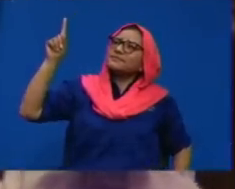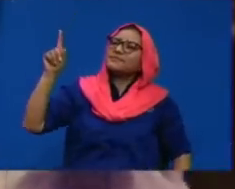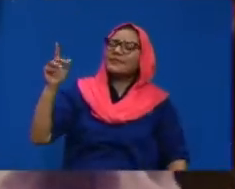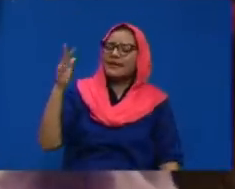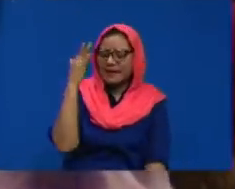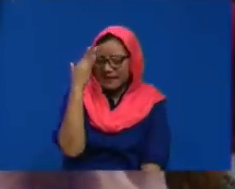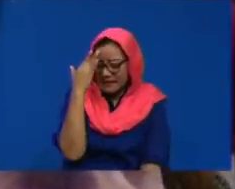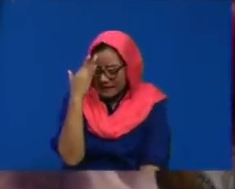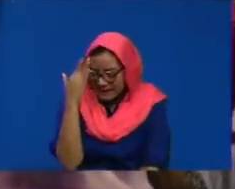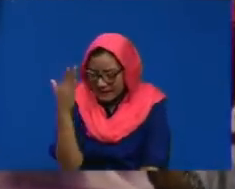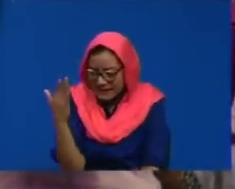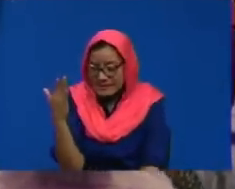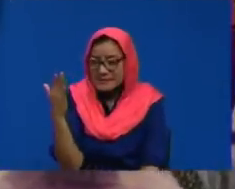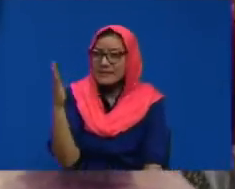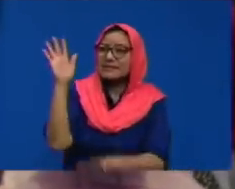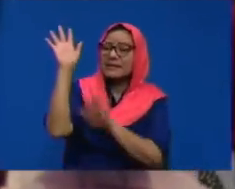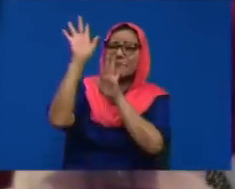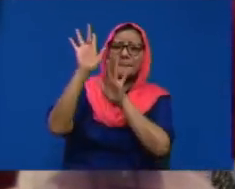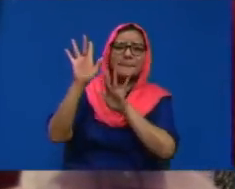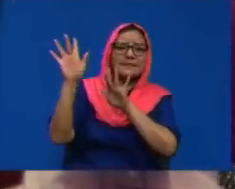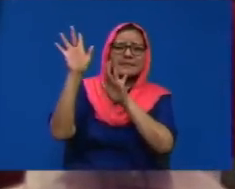muchas misericordias.